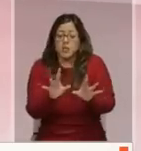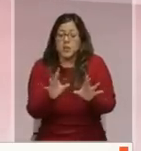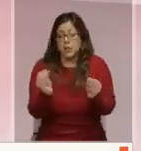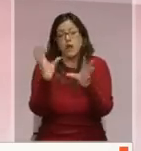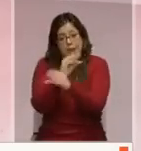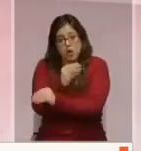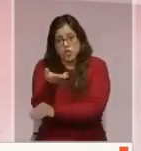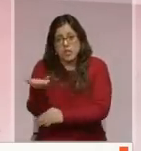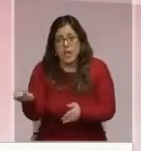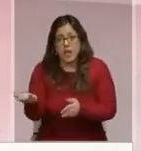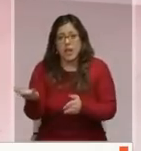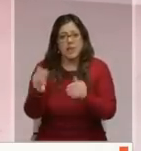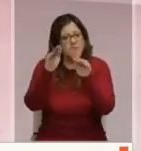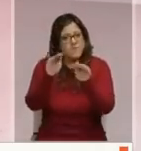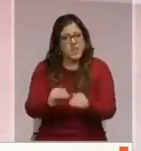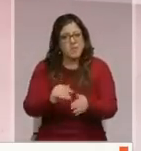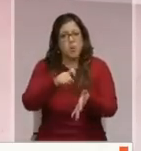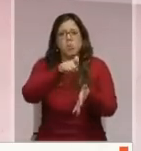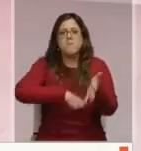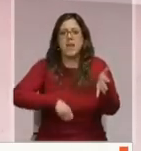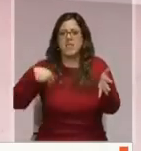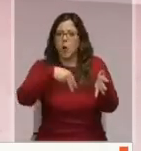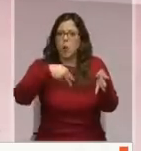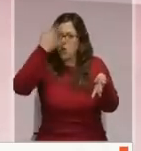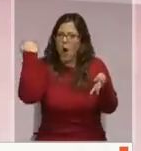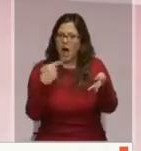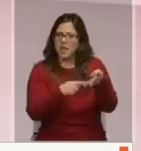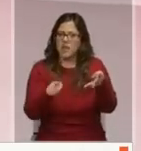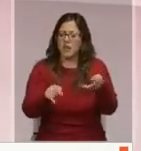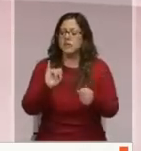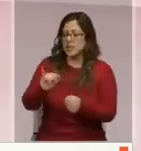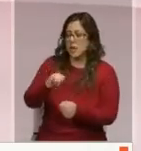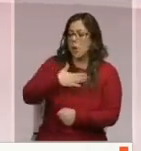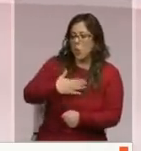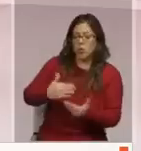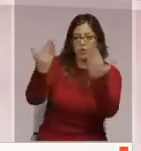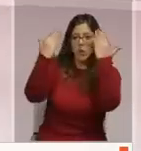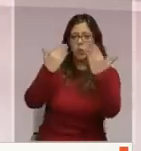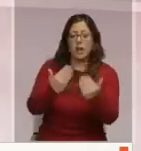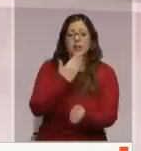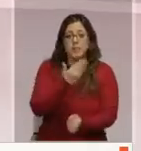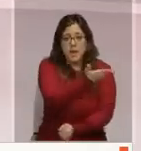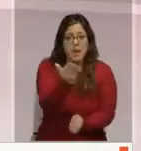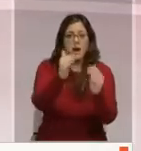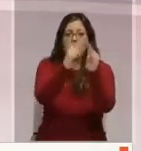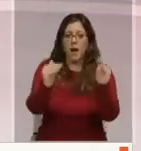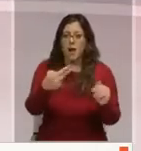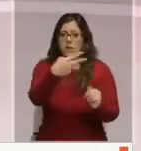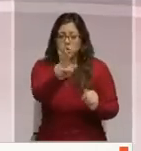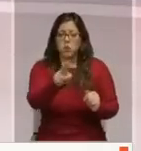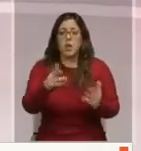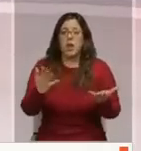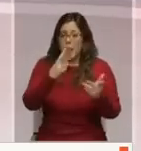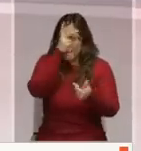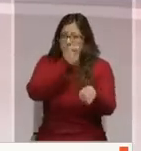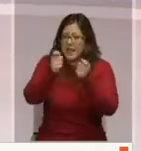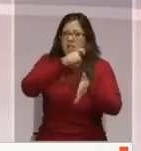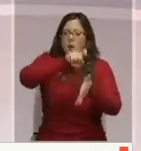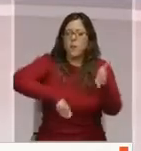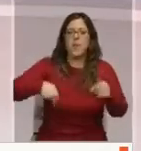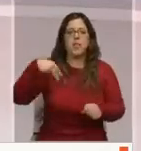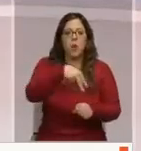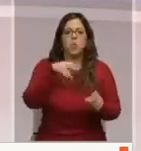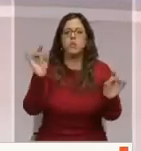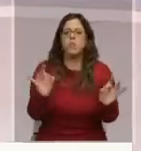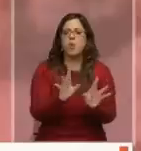que vivimos a fines de junio. Así es, Ramón. ¿Cómo estás? Gusto de saludarte. Ustedes también en sus casas. Sí, un evento muy similar al del mes de junio. Quizás tiene